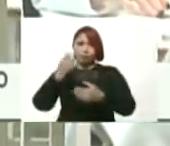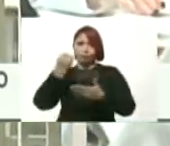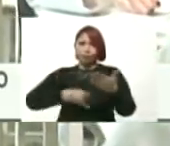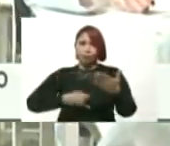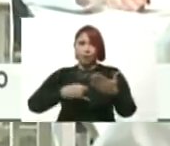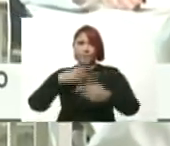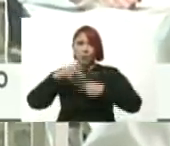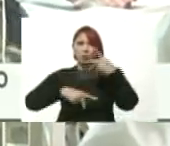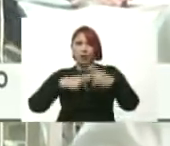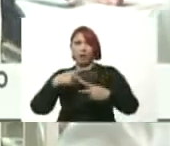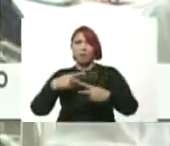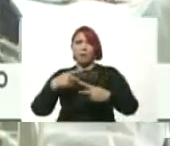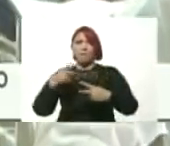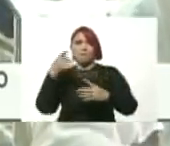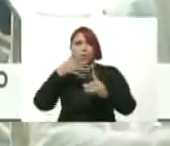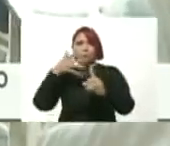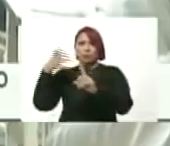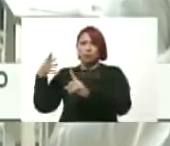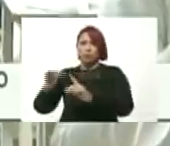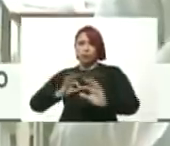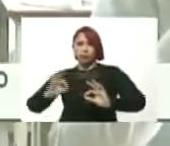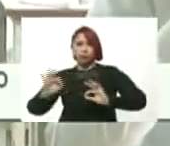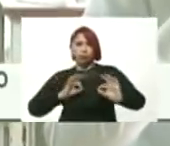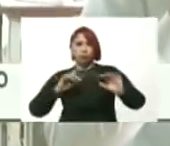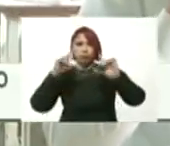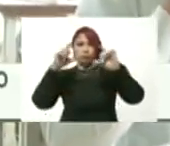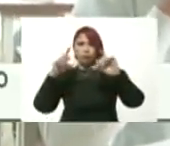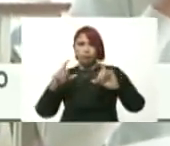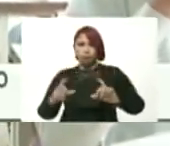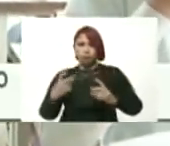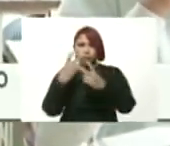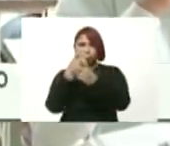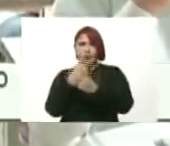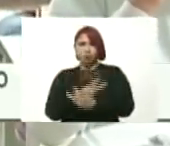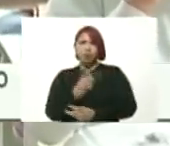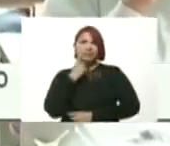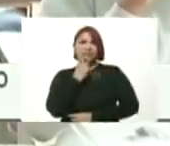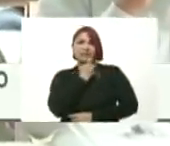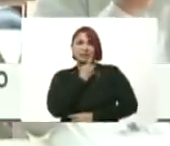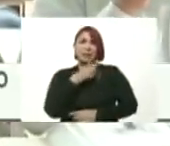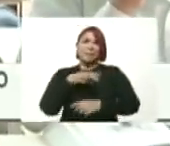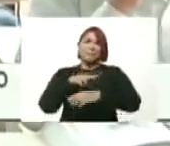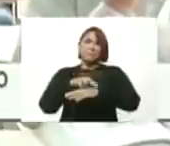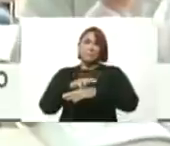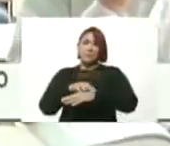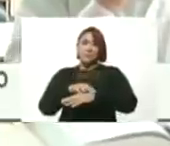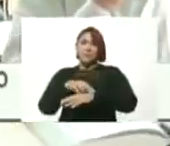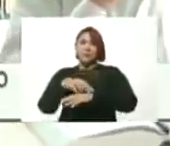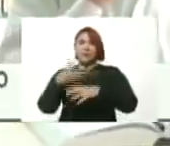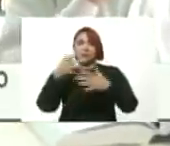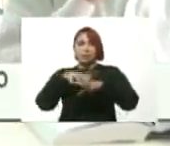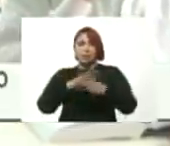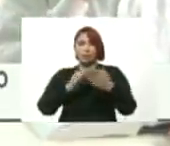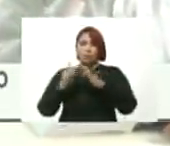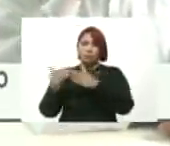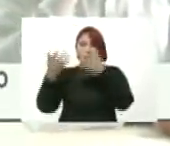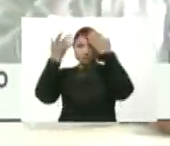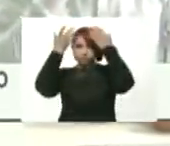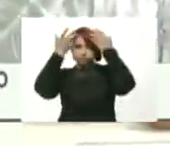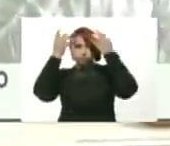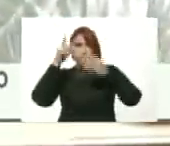en fisioterapia radio imagenología odontología integral comunitaria enfermería